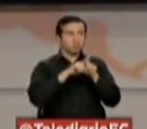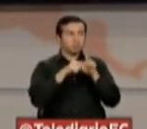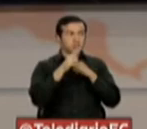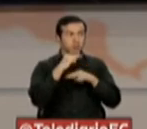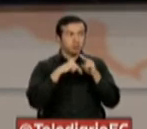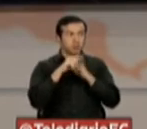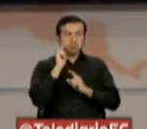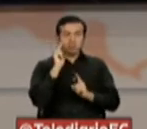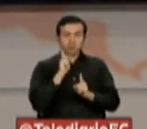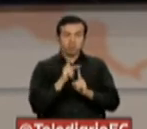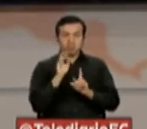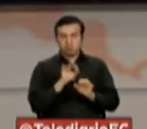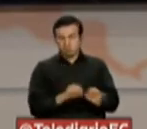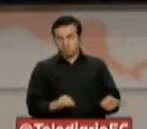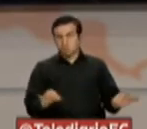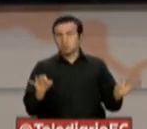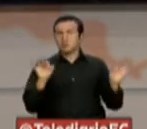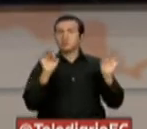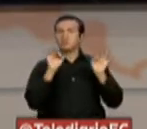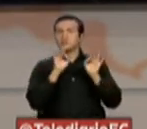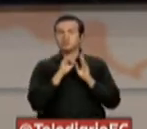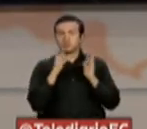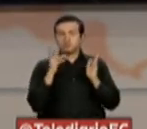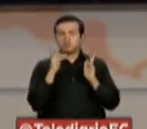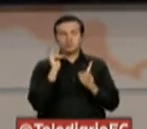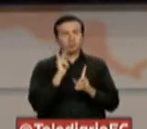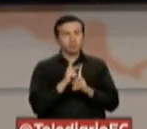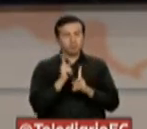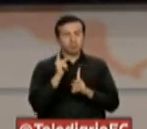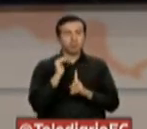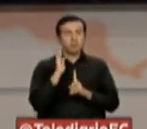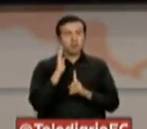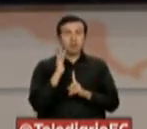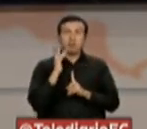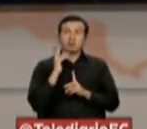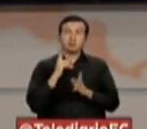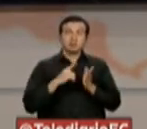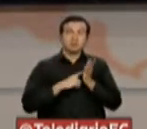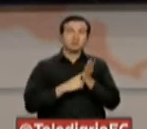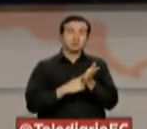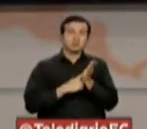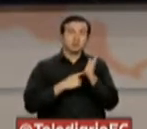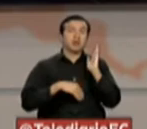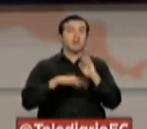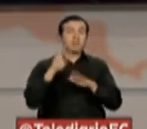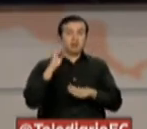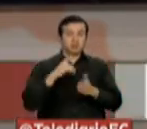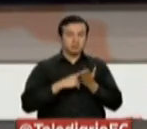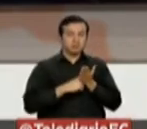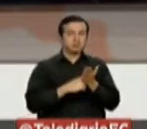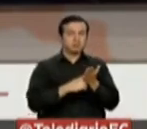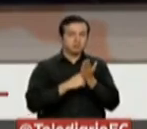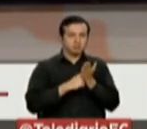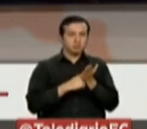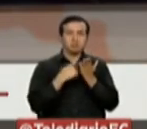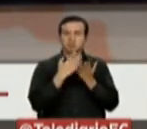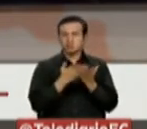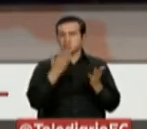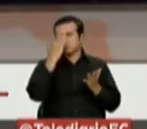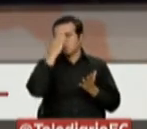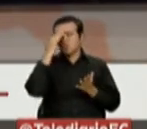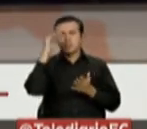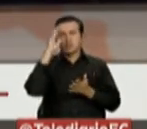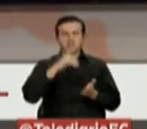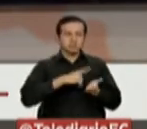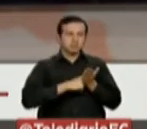un elemento por demás importante. Fue uno de los temas que causó mayor negociación, mayor